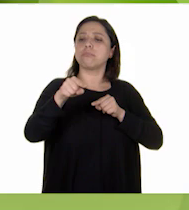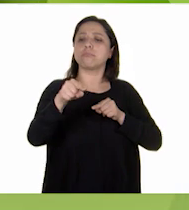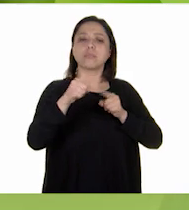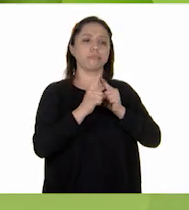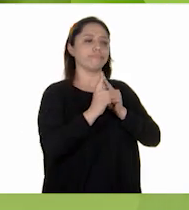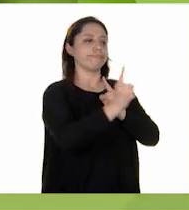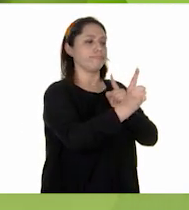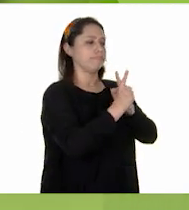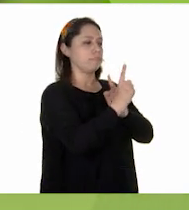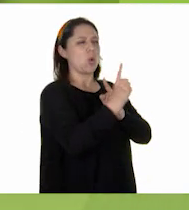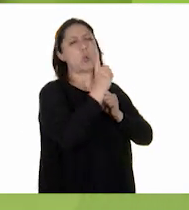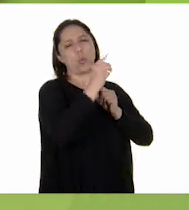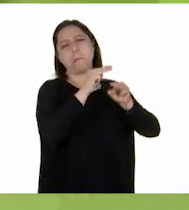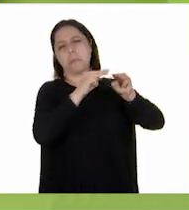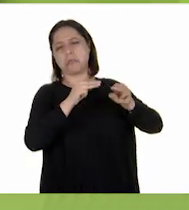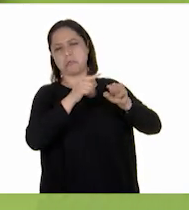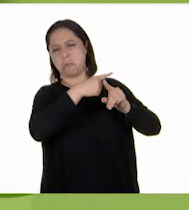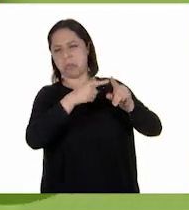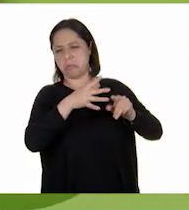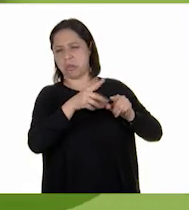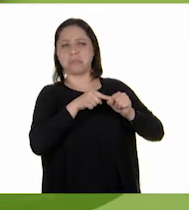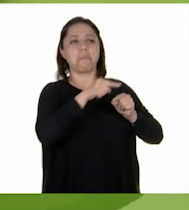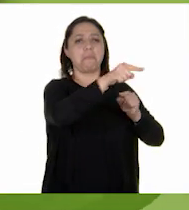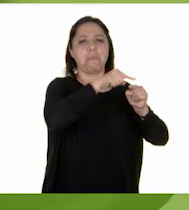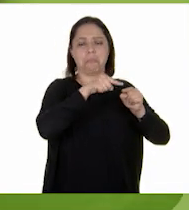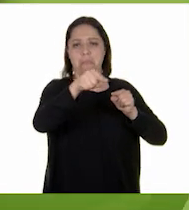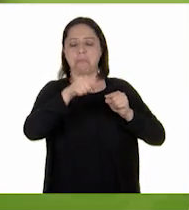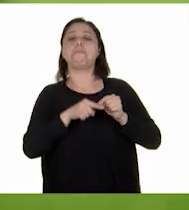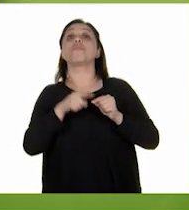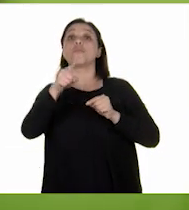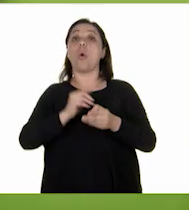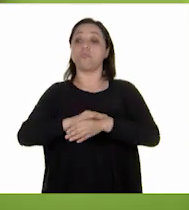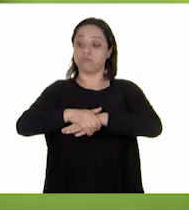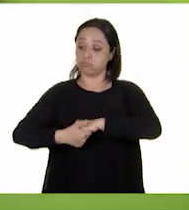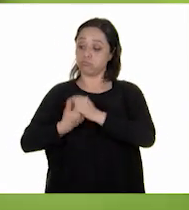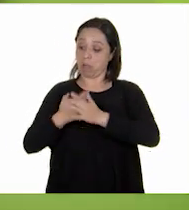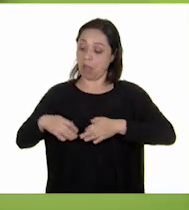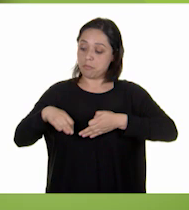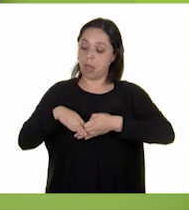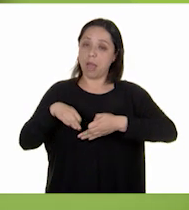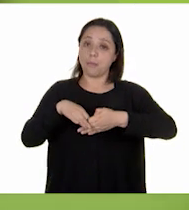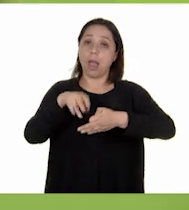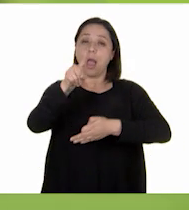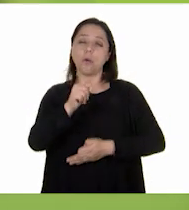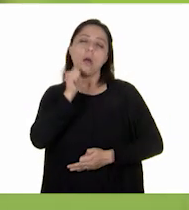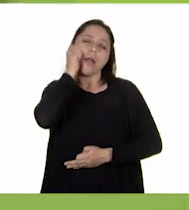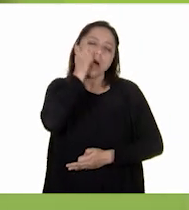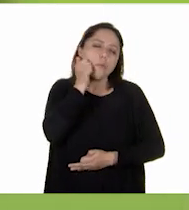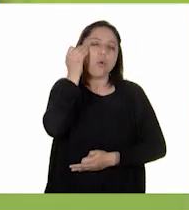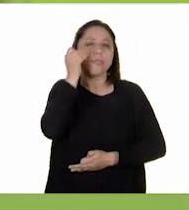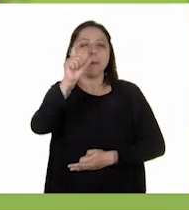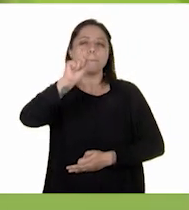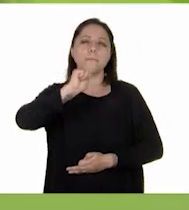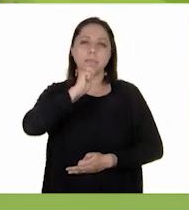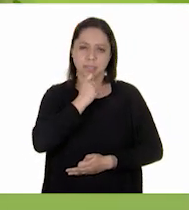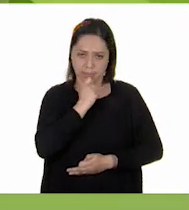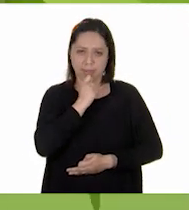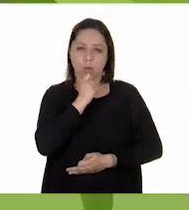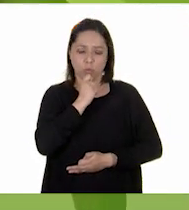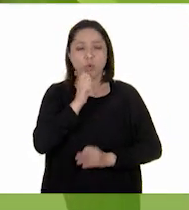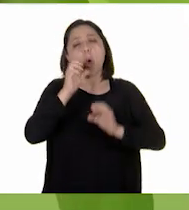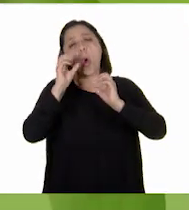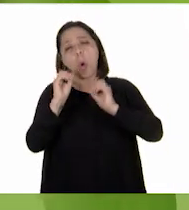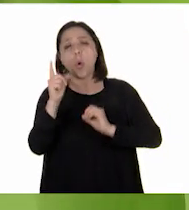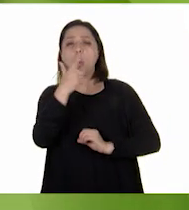metro y medio entre tú y los demás. Lávate las manos muy seguido con agua y jabón por lo menos durante 20 segundos o